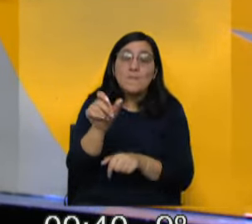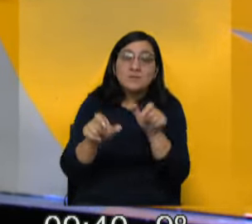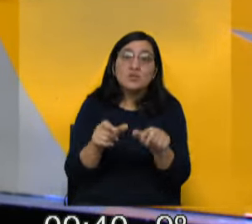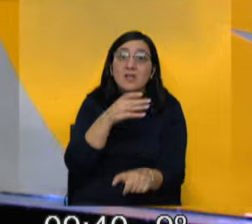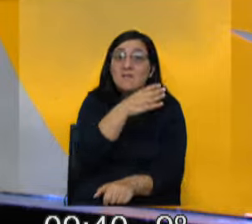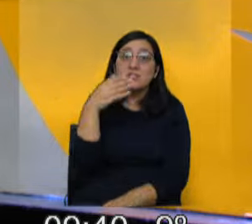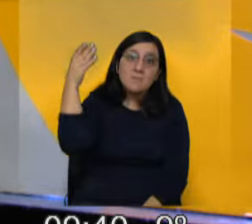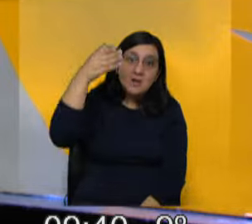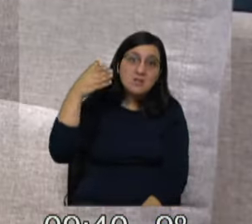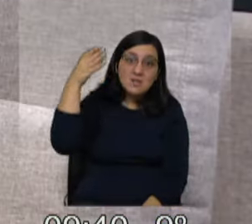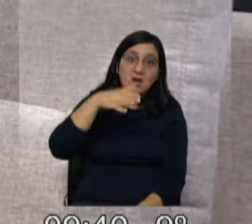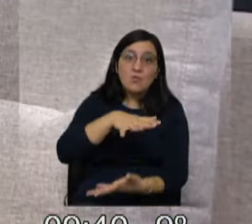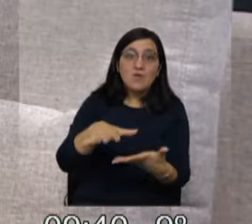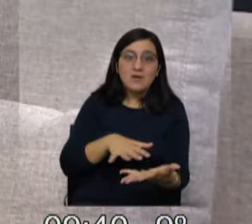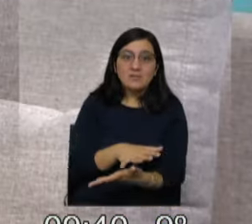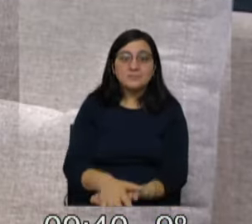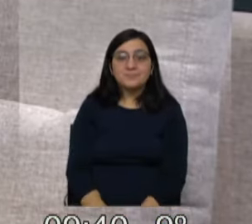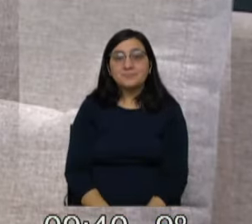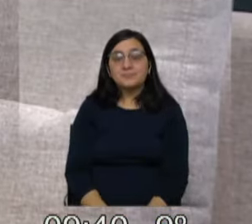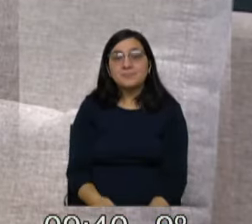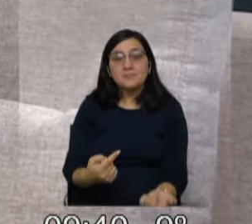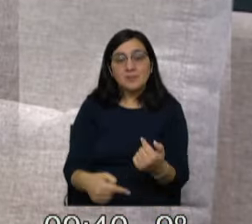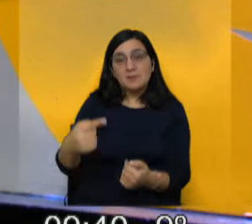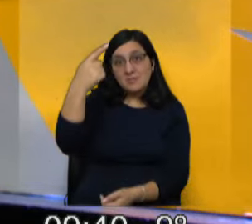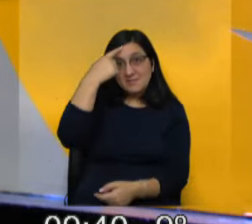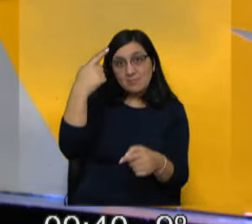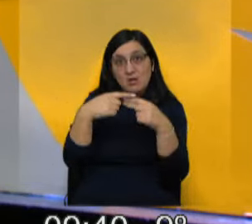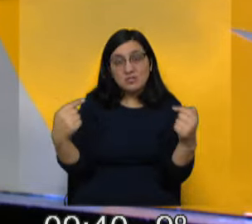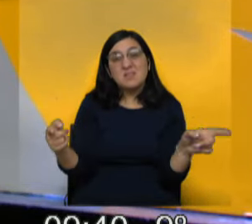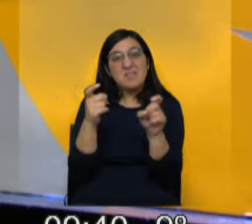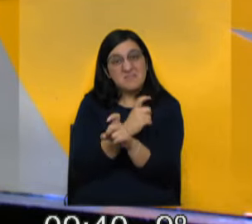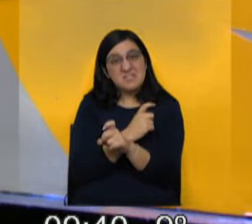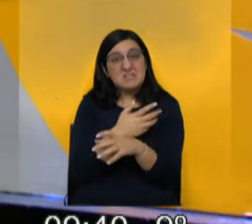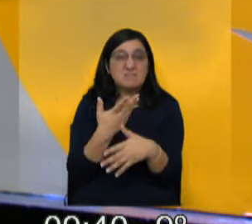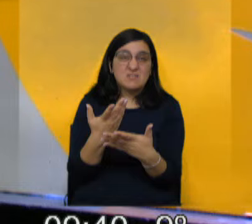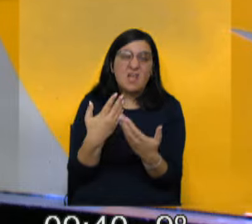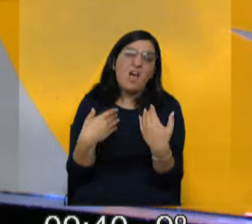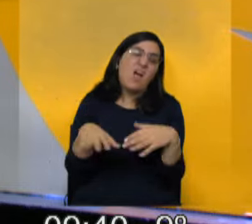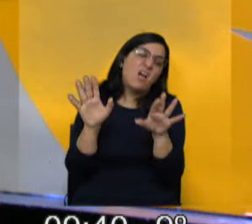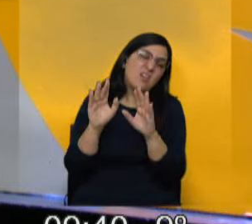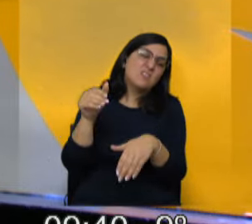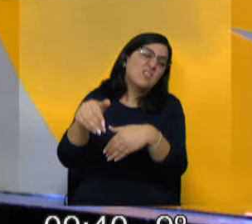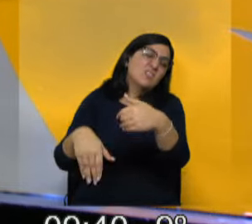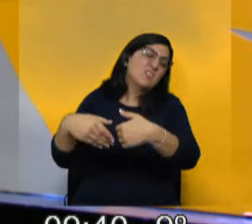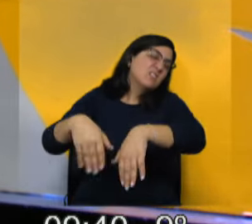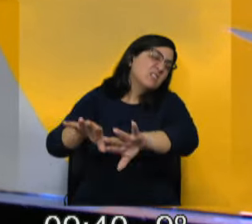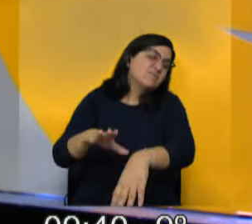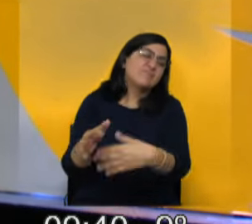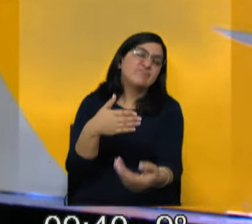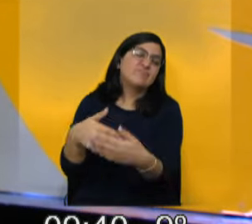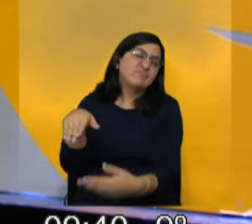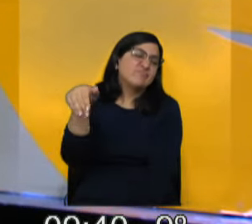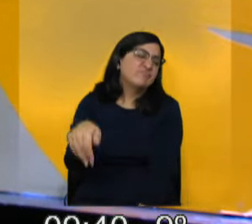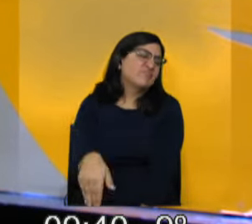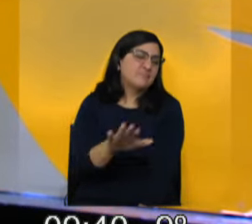barrios. Si pensamos las cosas, es más difícil un poquito. Todo también. Claro, si pensamos las cosas, capaz que es más difícil. Es mejor que voten así, sin tener claro, idea. Sin saber. Y